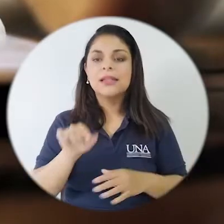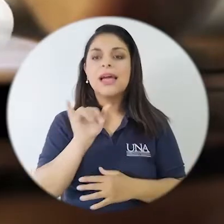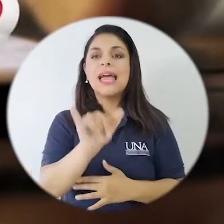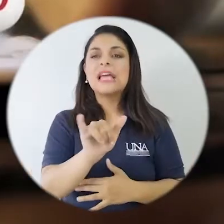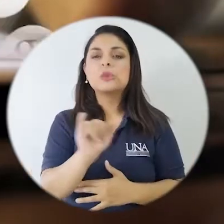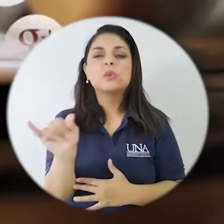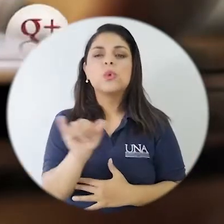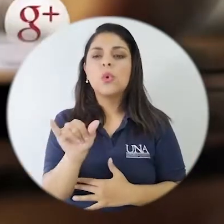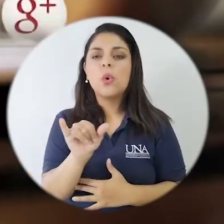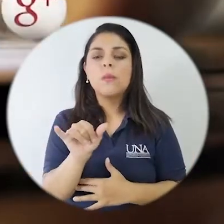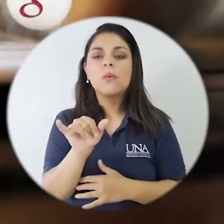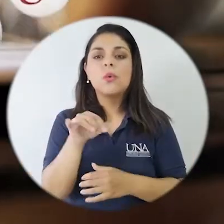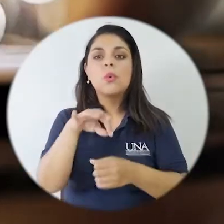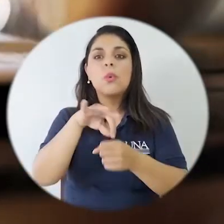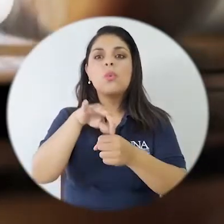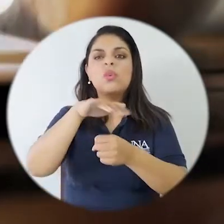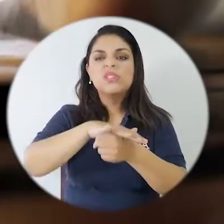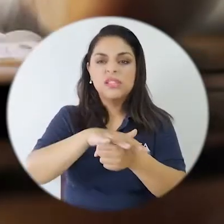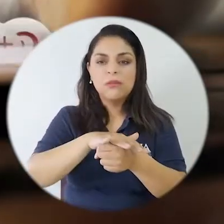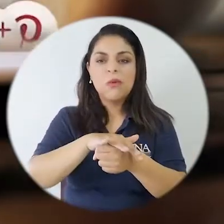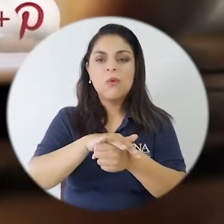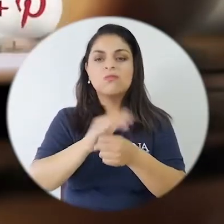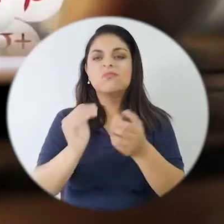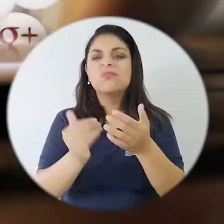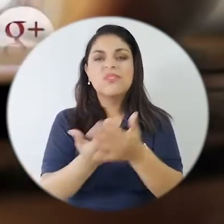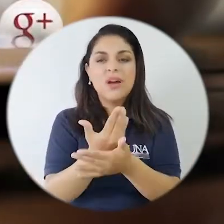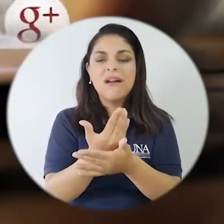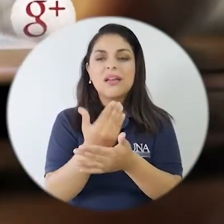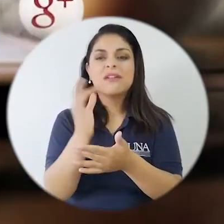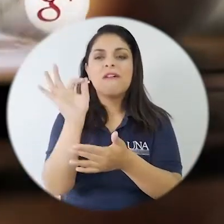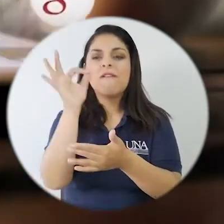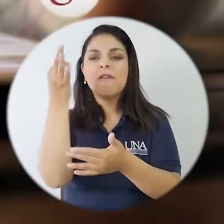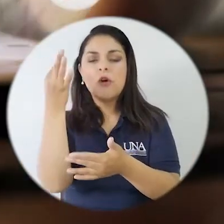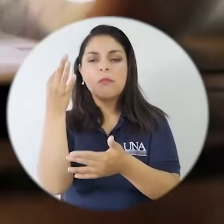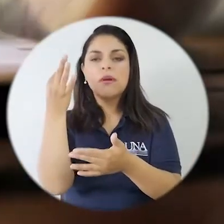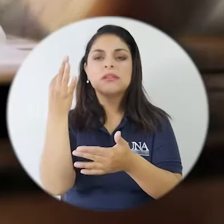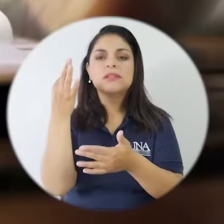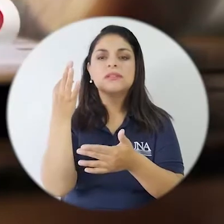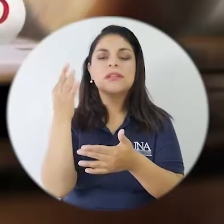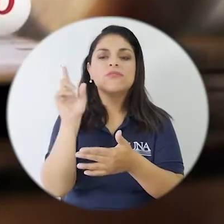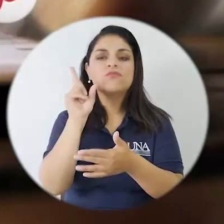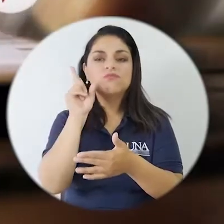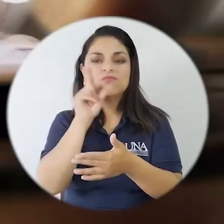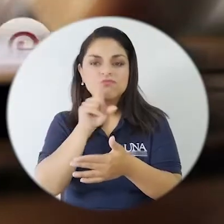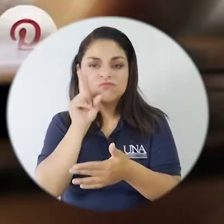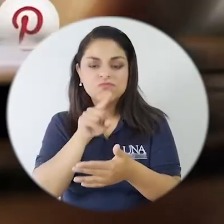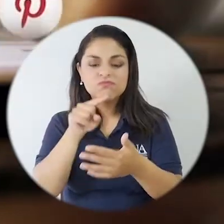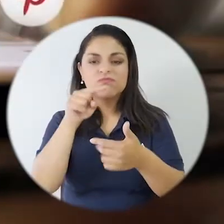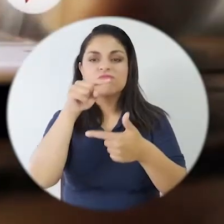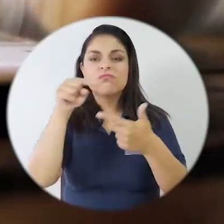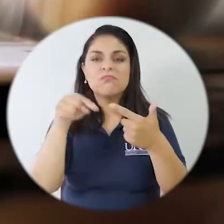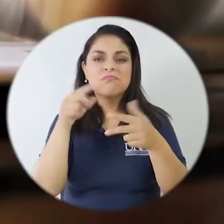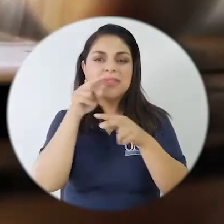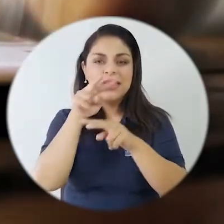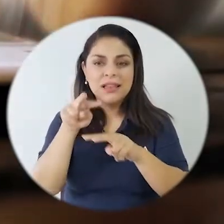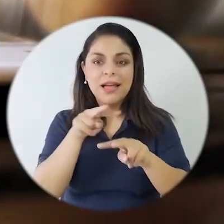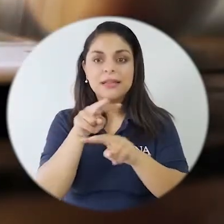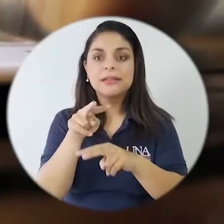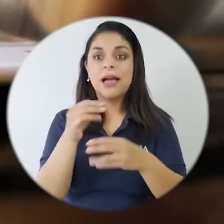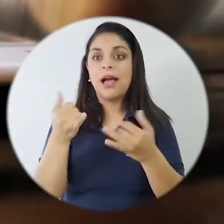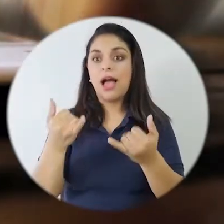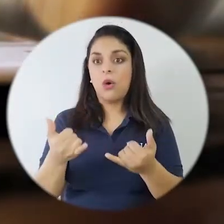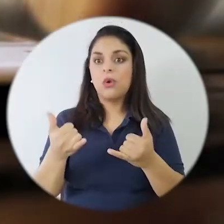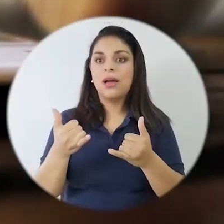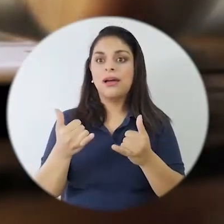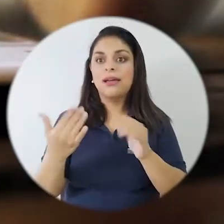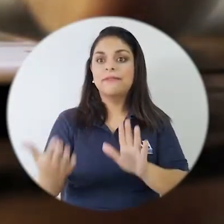como un caldo de cultivo también para nuevas formas de criminalidad, nuevas formas de vigilancia. Incluso hay autores que hablan hoy de que